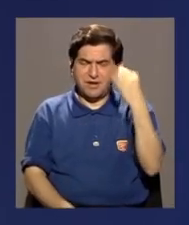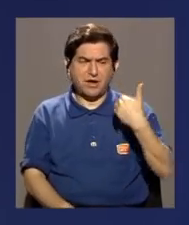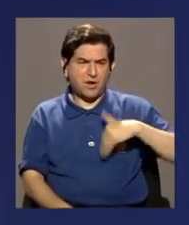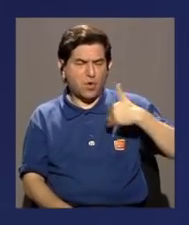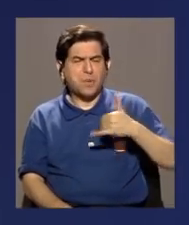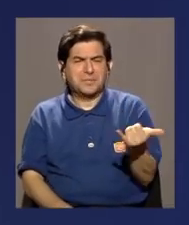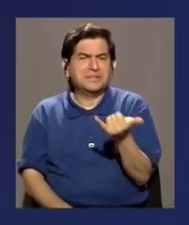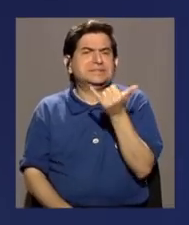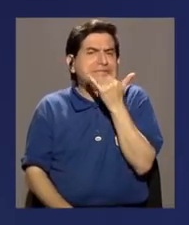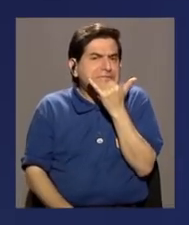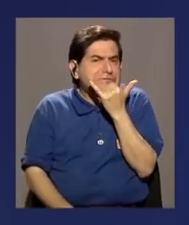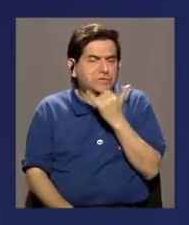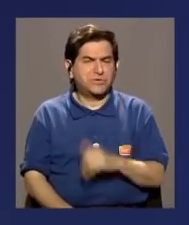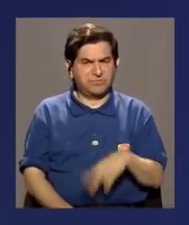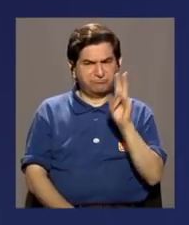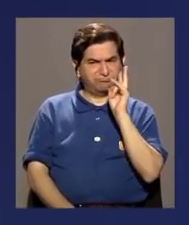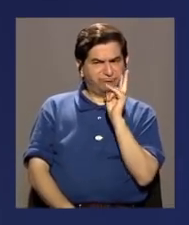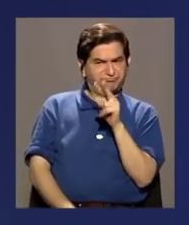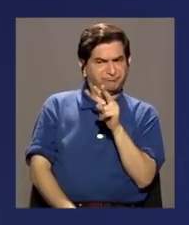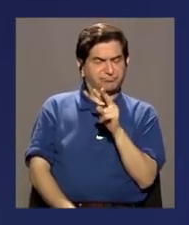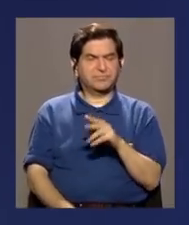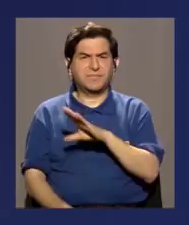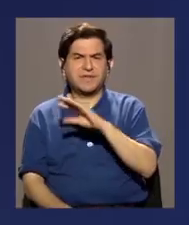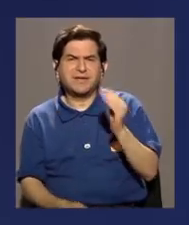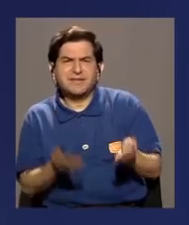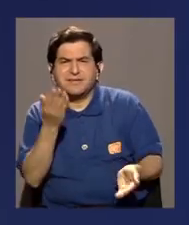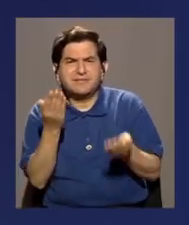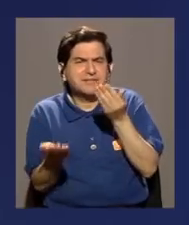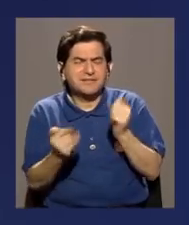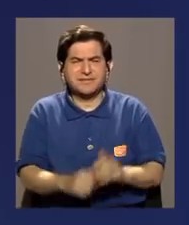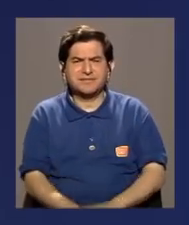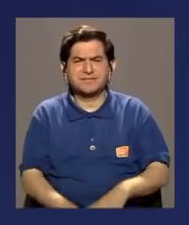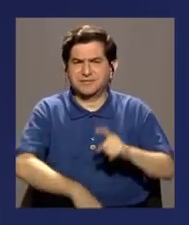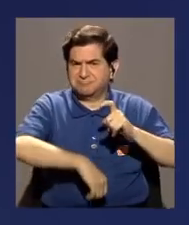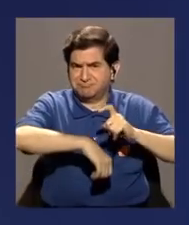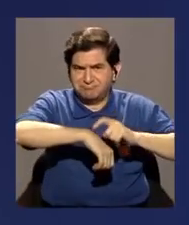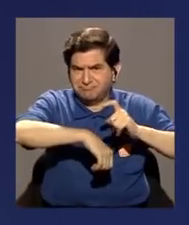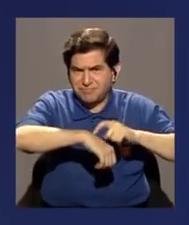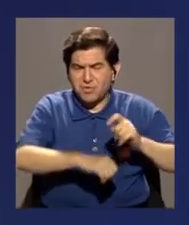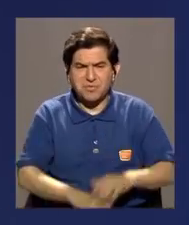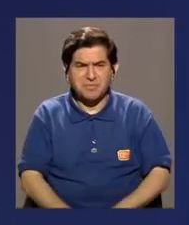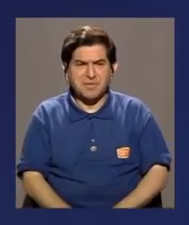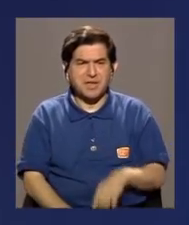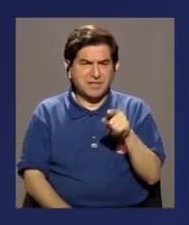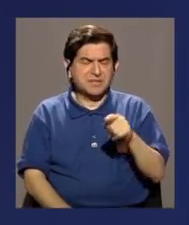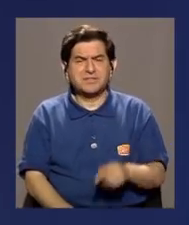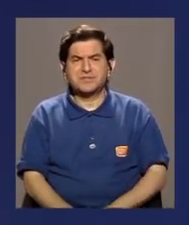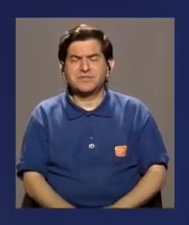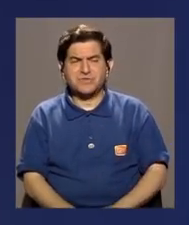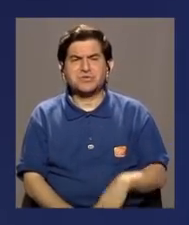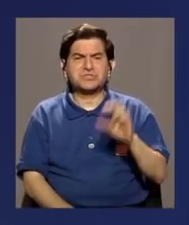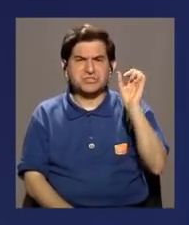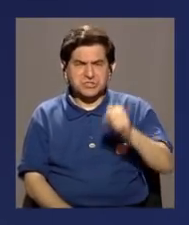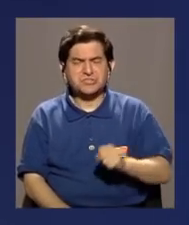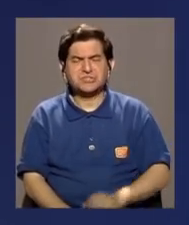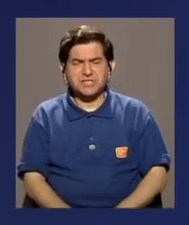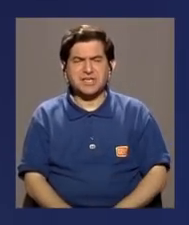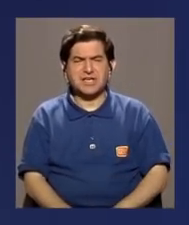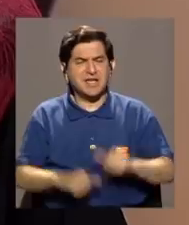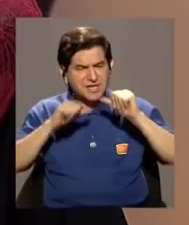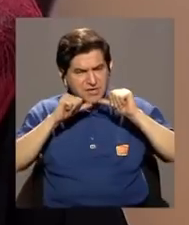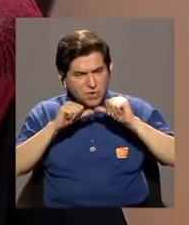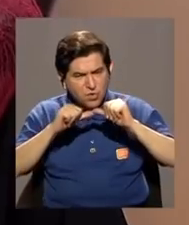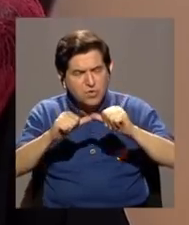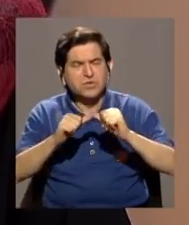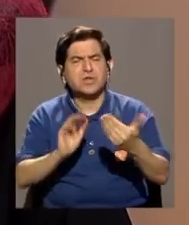los hombres nos equivocamos en mirarlo así y en realidad hay momentos que se cargan en la espalda y que se viven durante toda